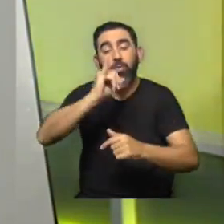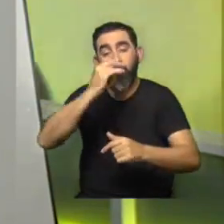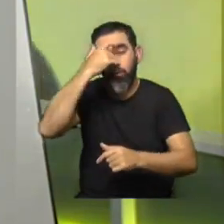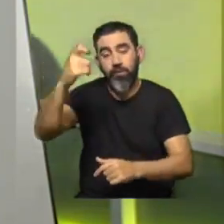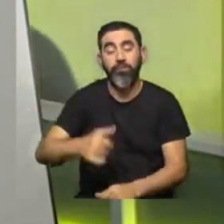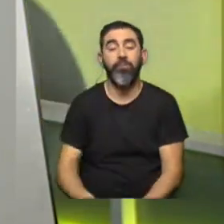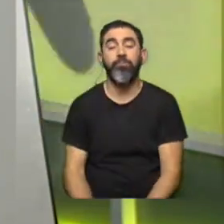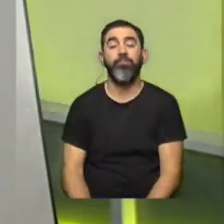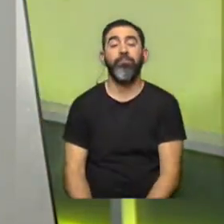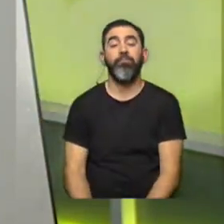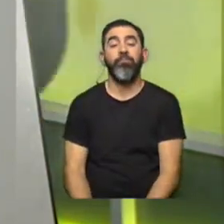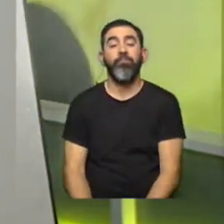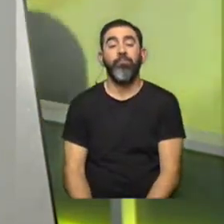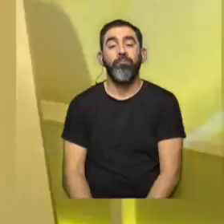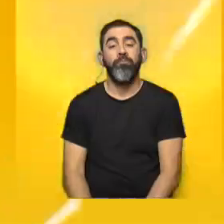científicas.